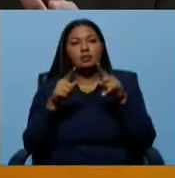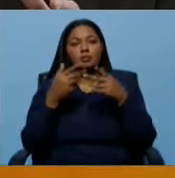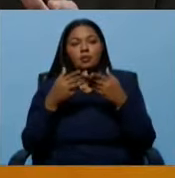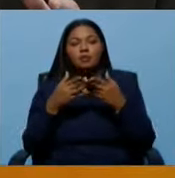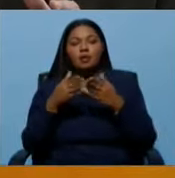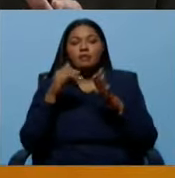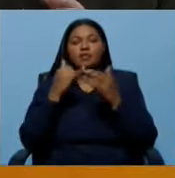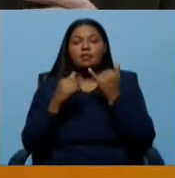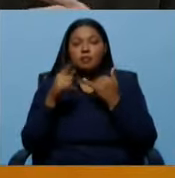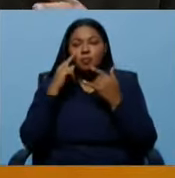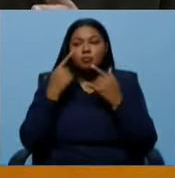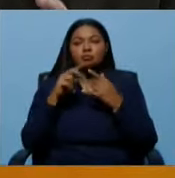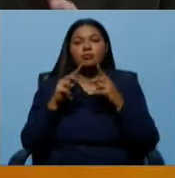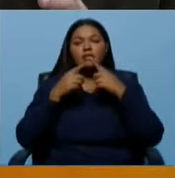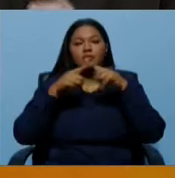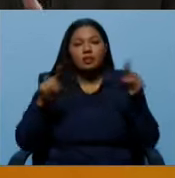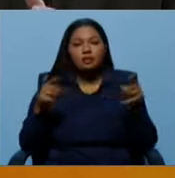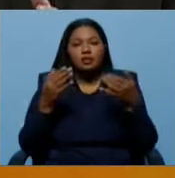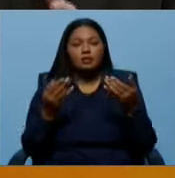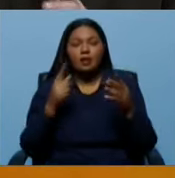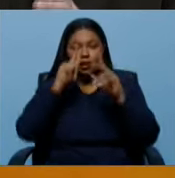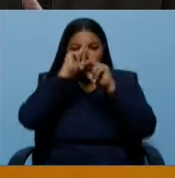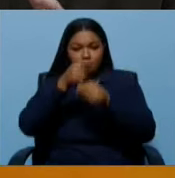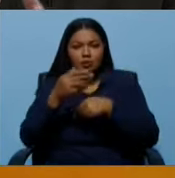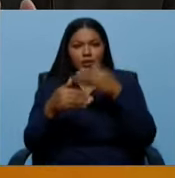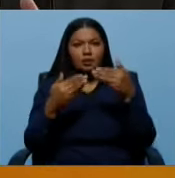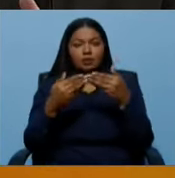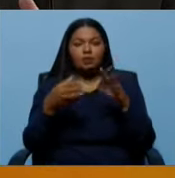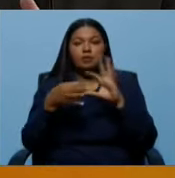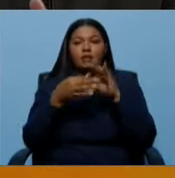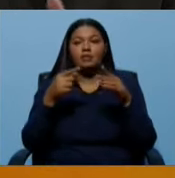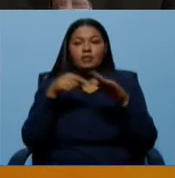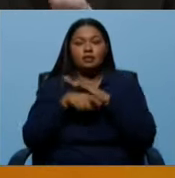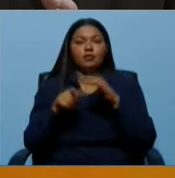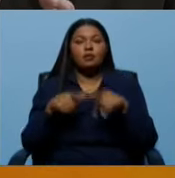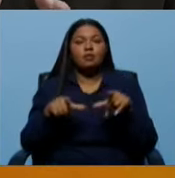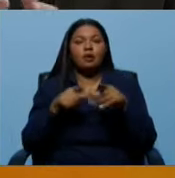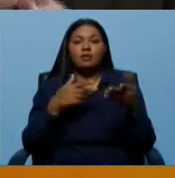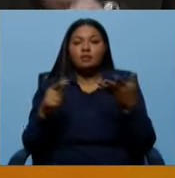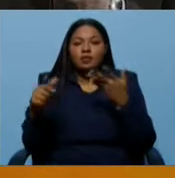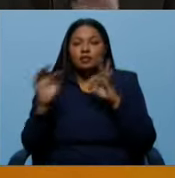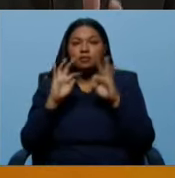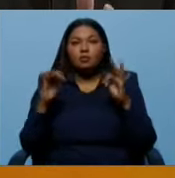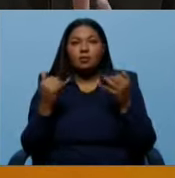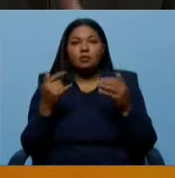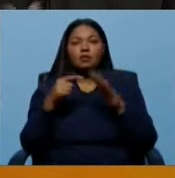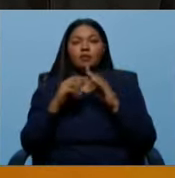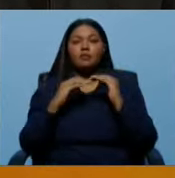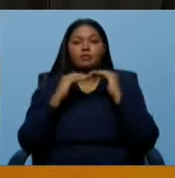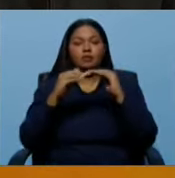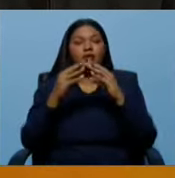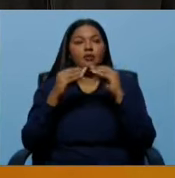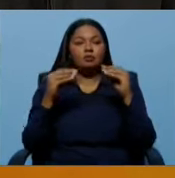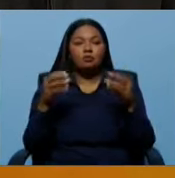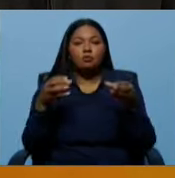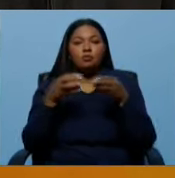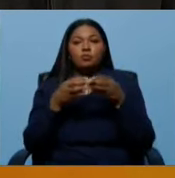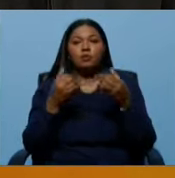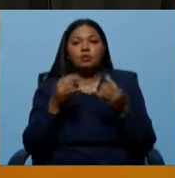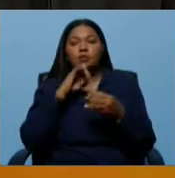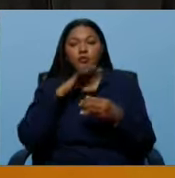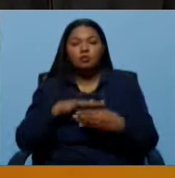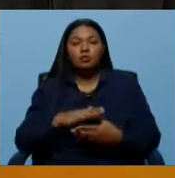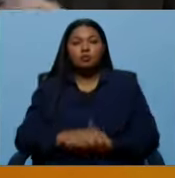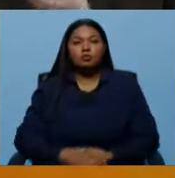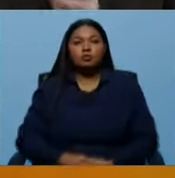podrán seguir habiendo diferencias, pero el tema es reconocernos en la unidad dentro de la diversidad y a partir de ahí unificar un gran bloque histórico